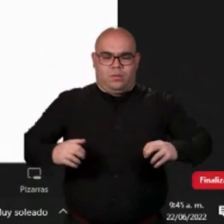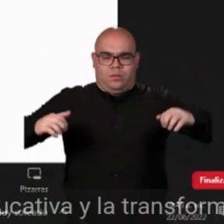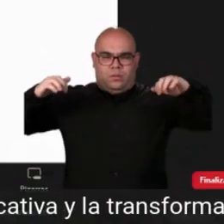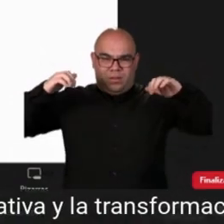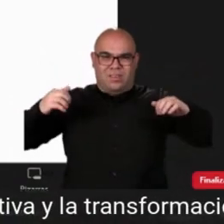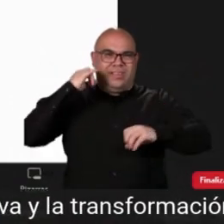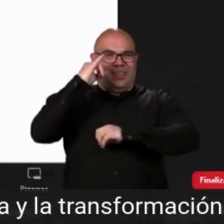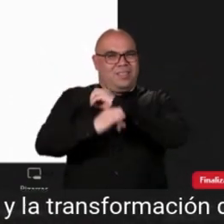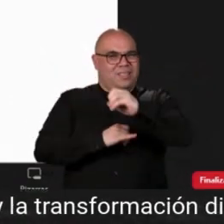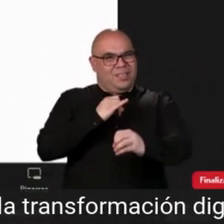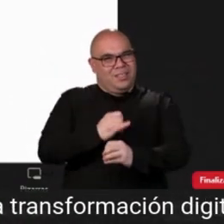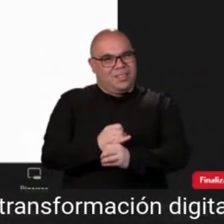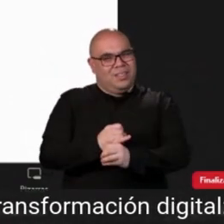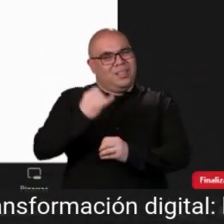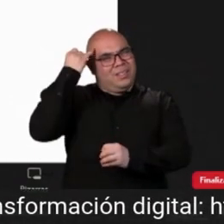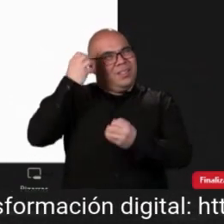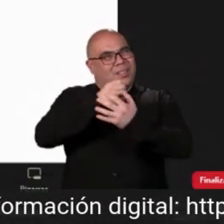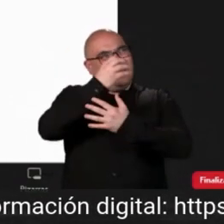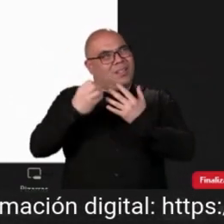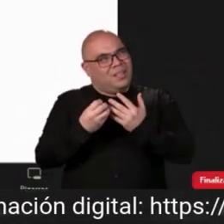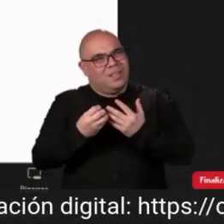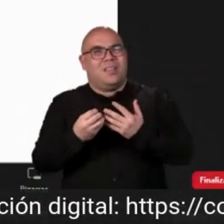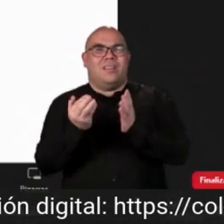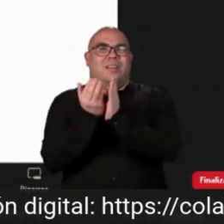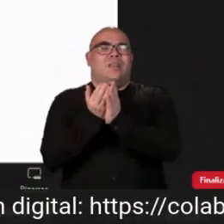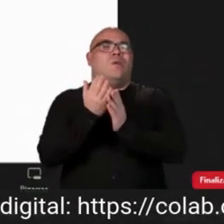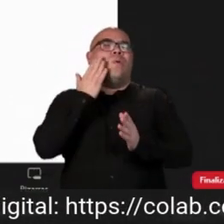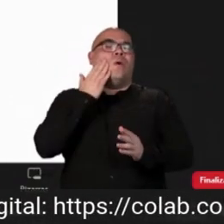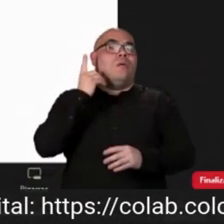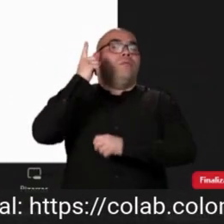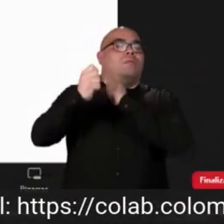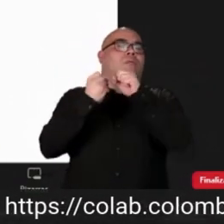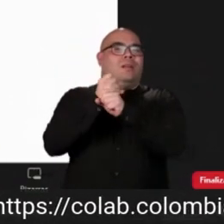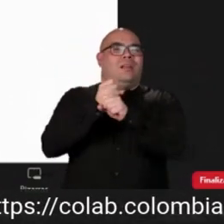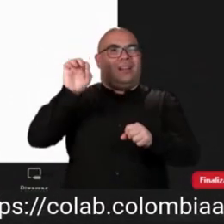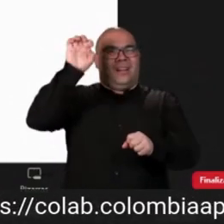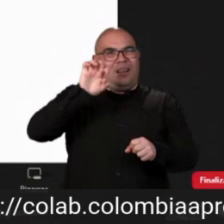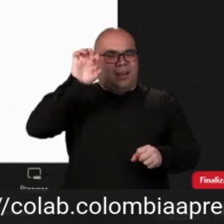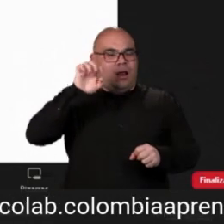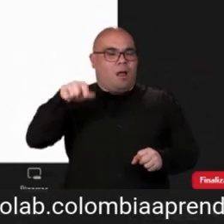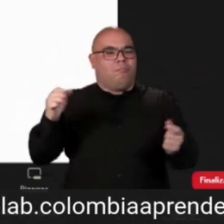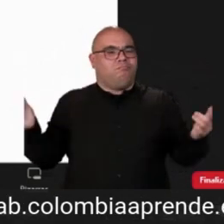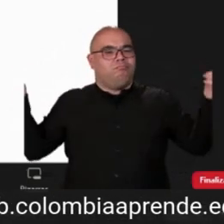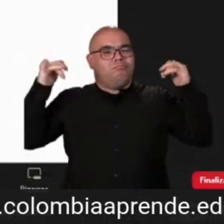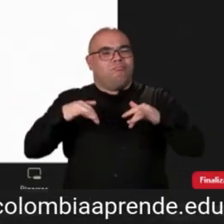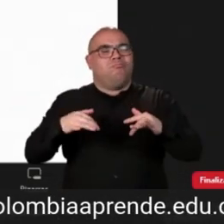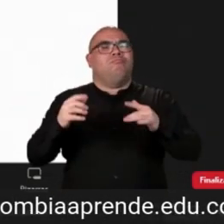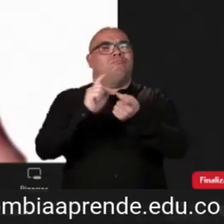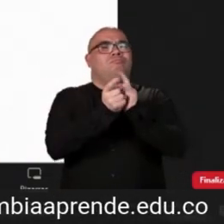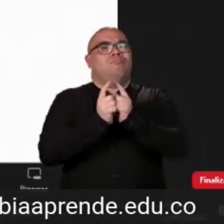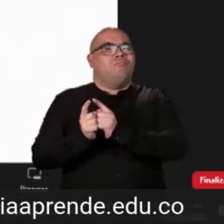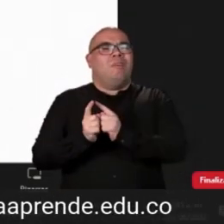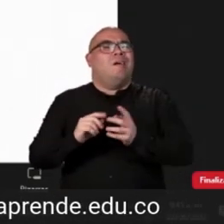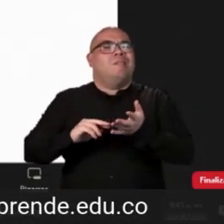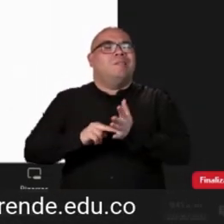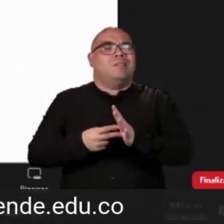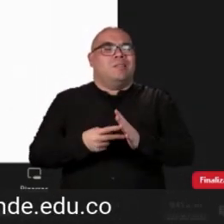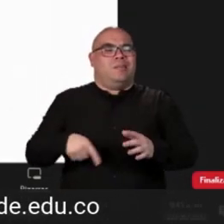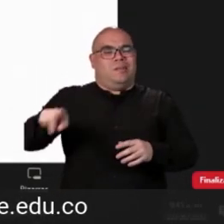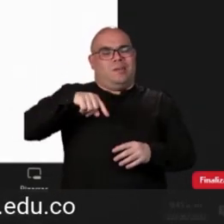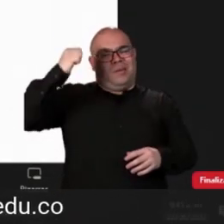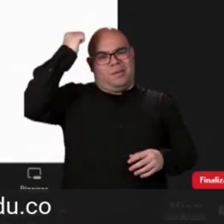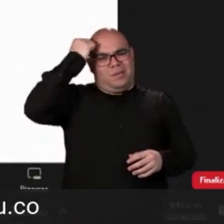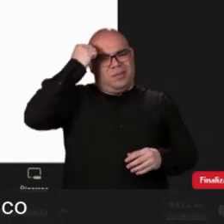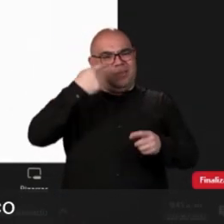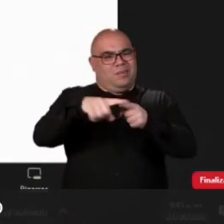que organizamos, que este año que viene va a ser en enero, ese congreso también se hizo para que profesores de todos lados, incluyendo por